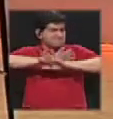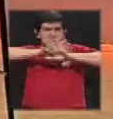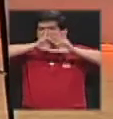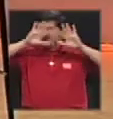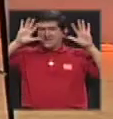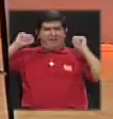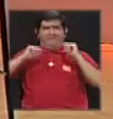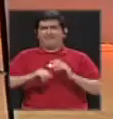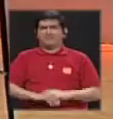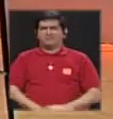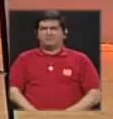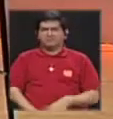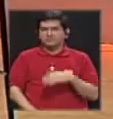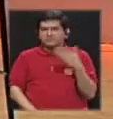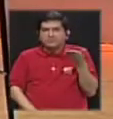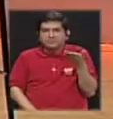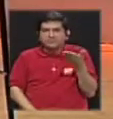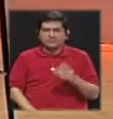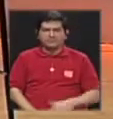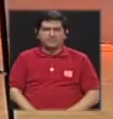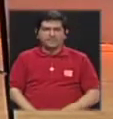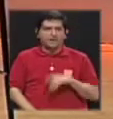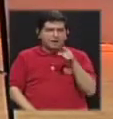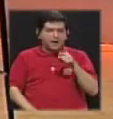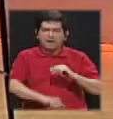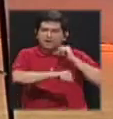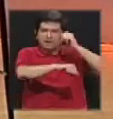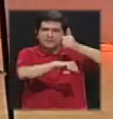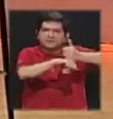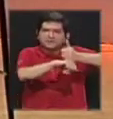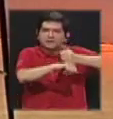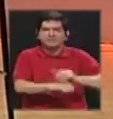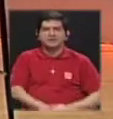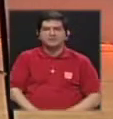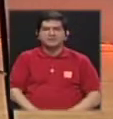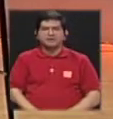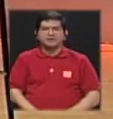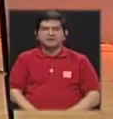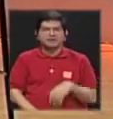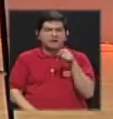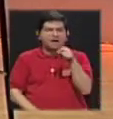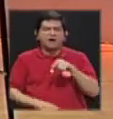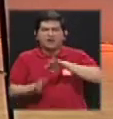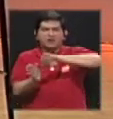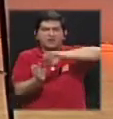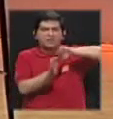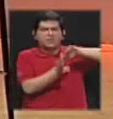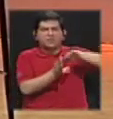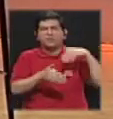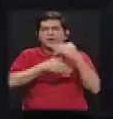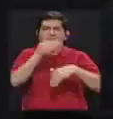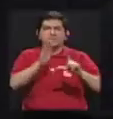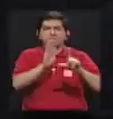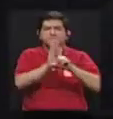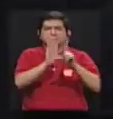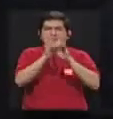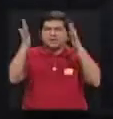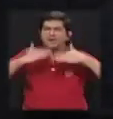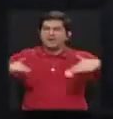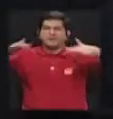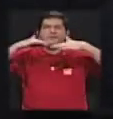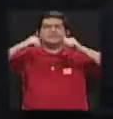en cuanto a que, según lo que está aquí planteado, queda de lado la legislación